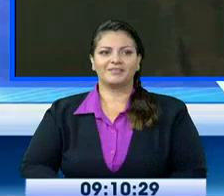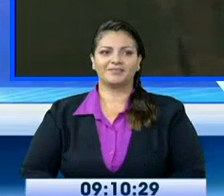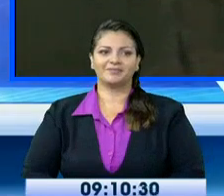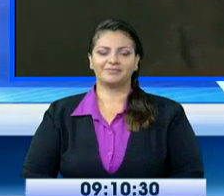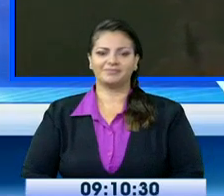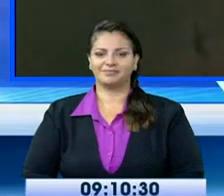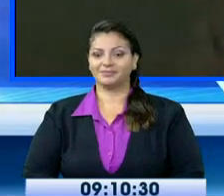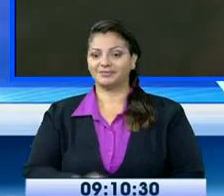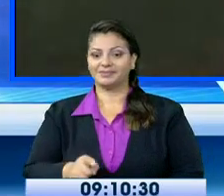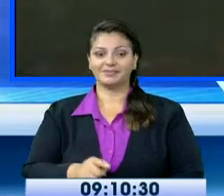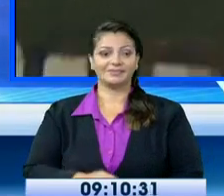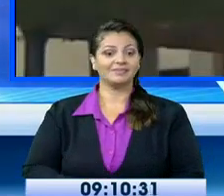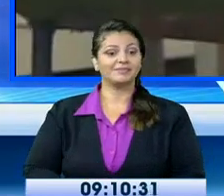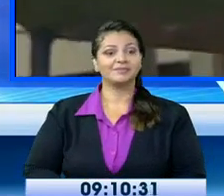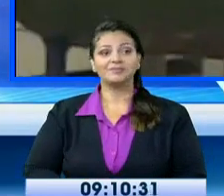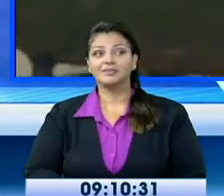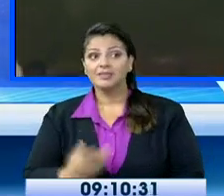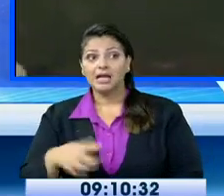ya listos, ¿ah?